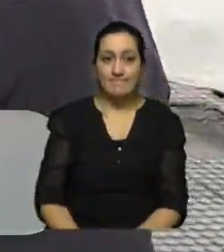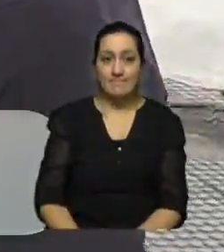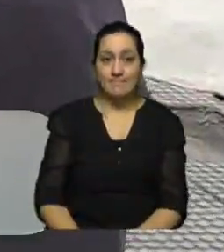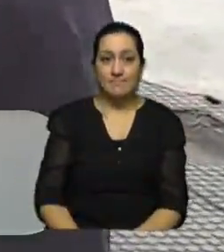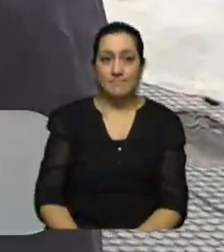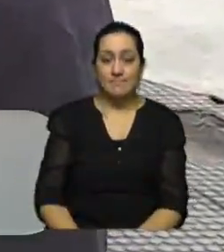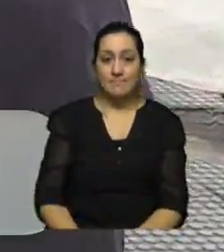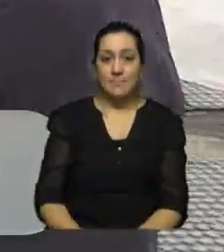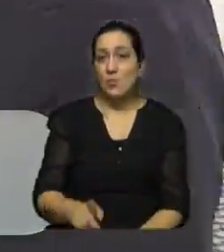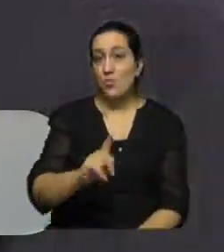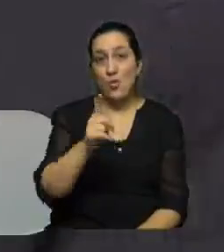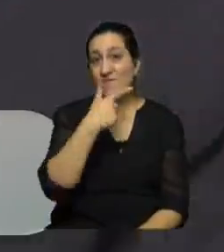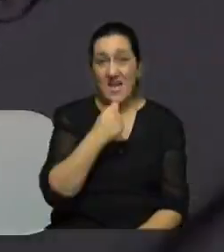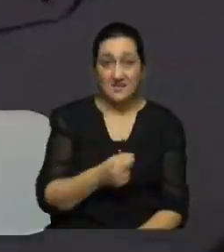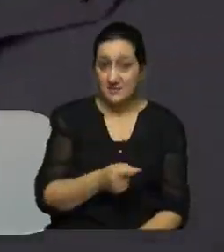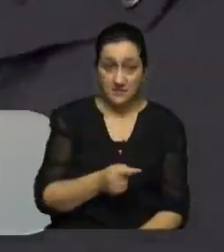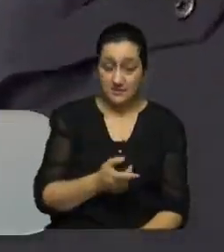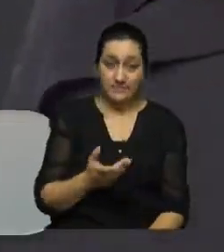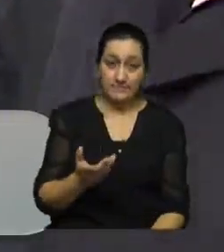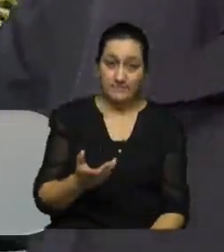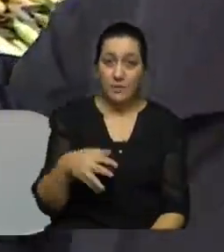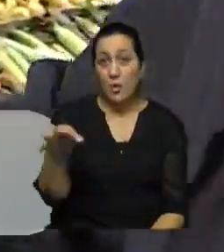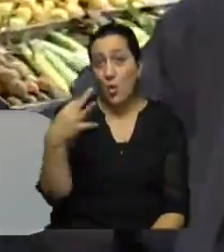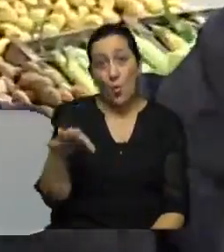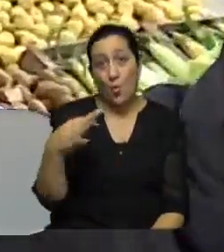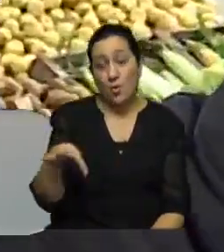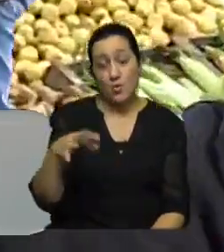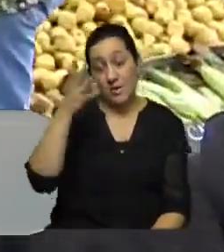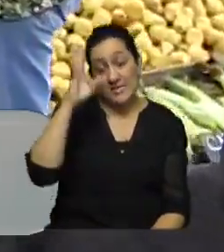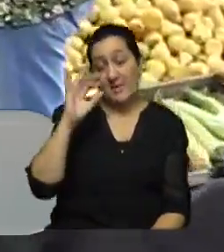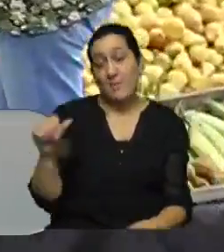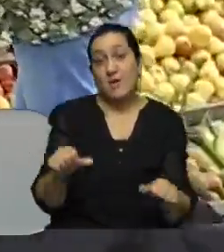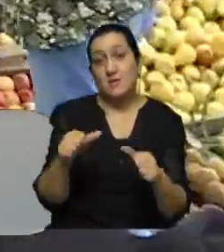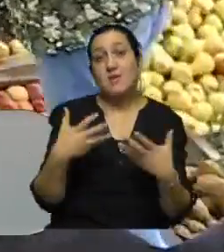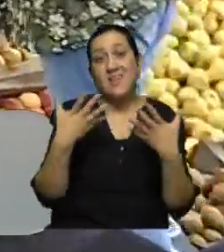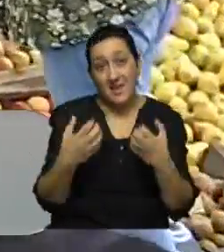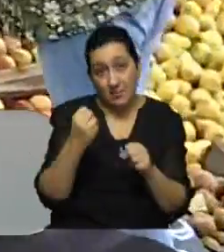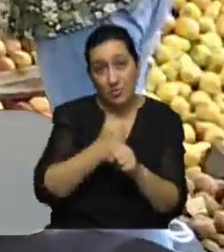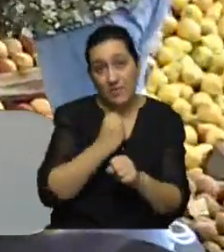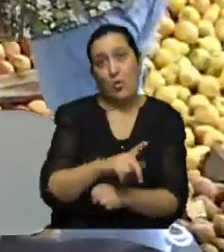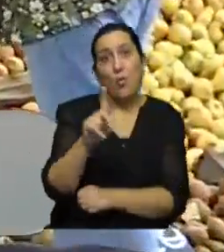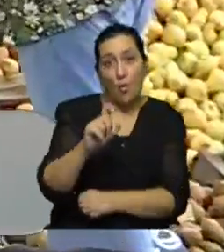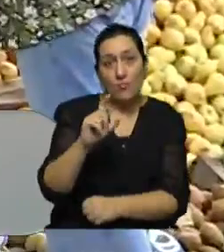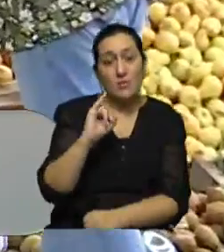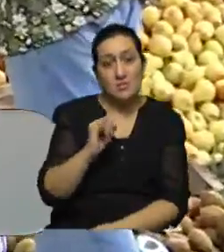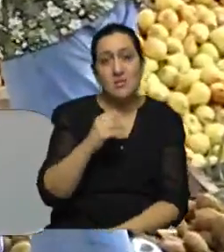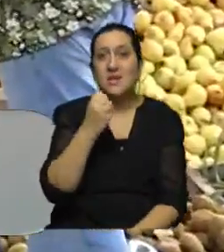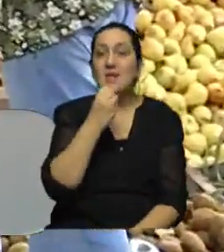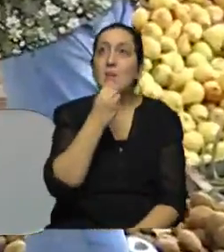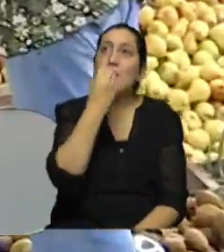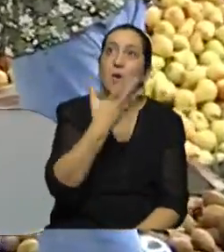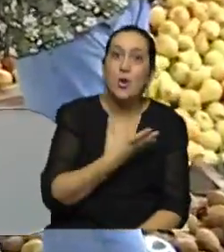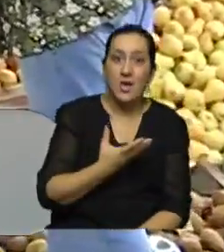No es changa, pero es lo único que sabemos hacer, defendernos, digo. Queremos trabajo, digo, claro que queremos trabajo, queremos estar mejor y